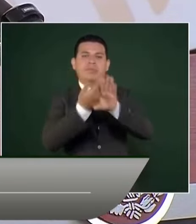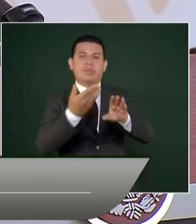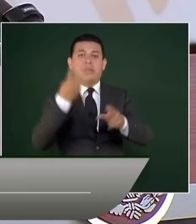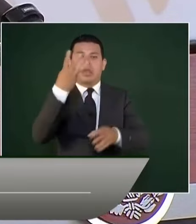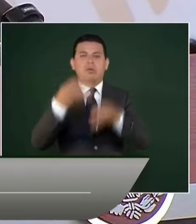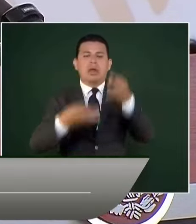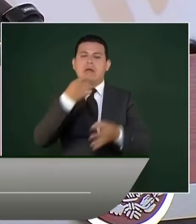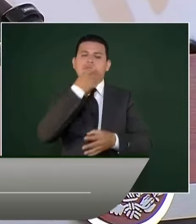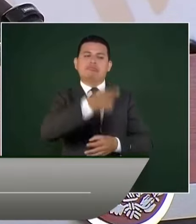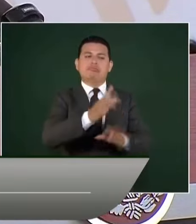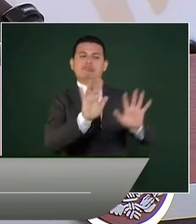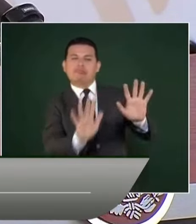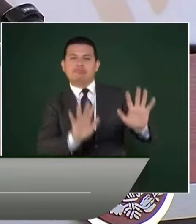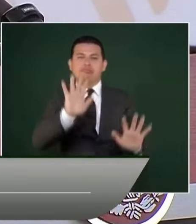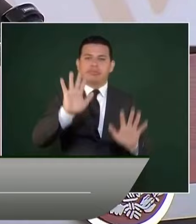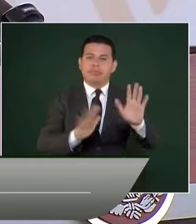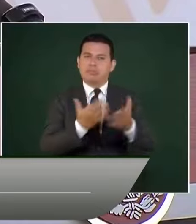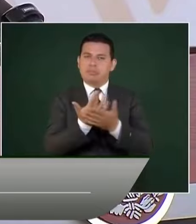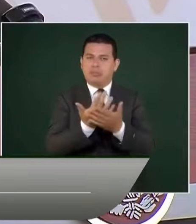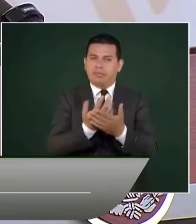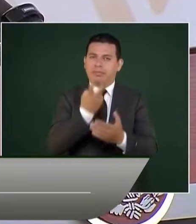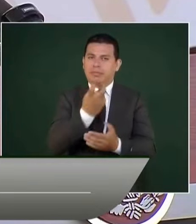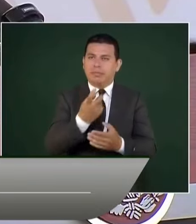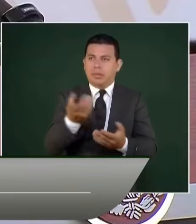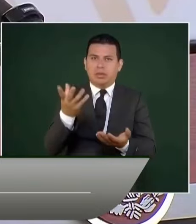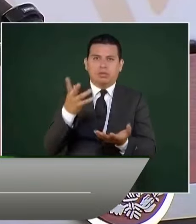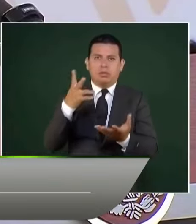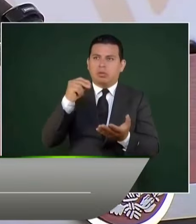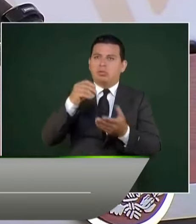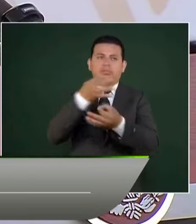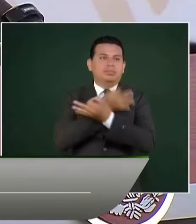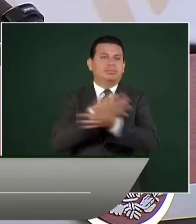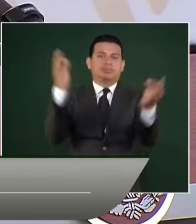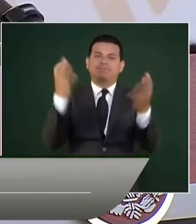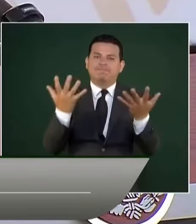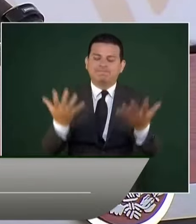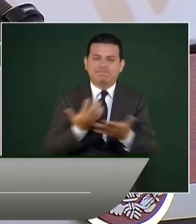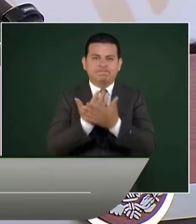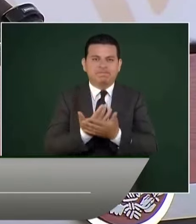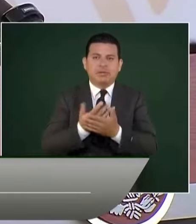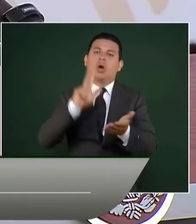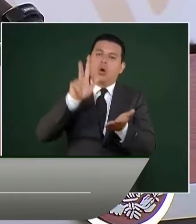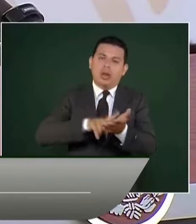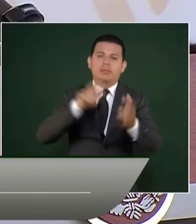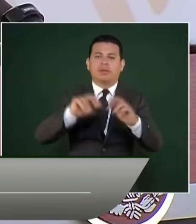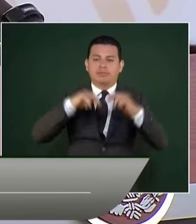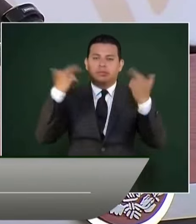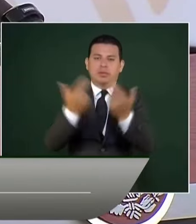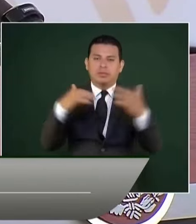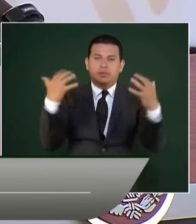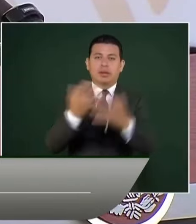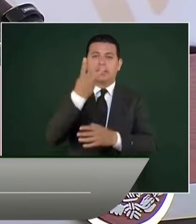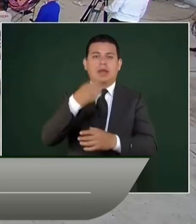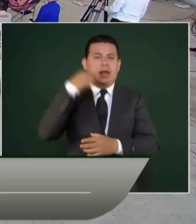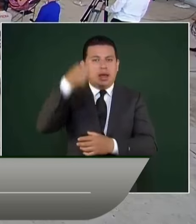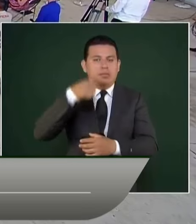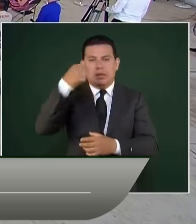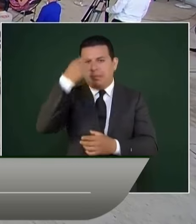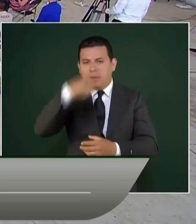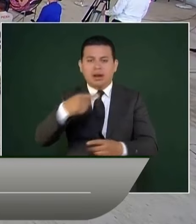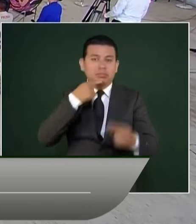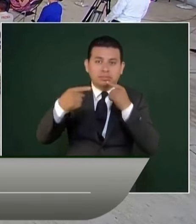jueces, uno a favor, otro en contra y una que no se ha pronunciado, y va a haber una audiencia el 3 de abril donde se va a